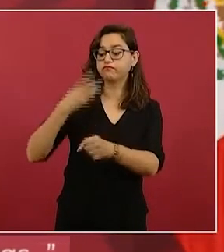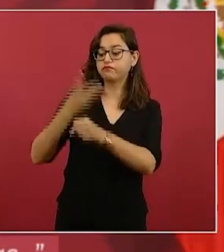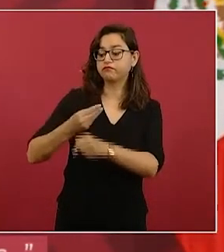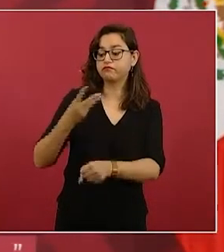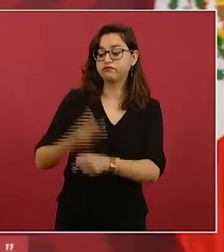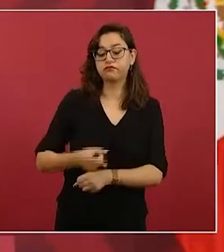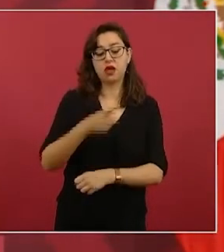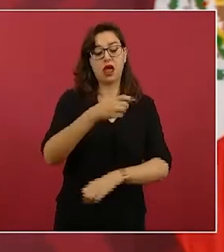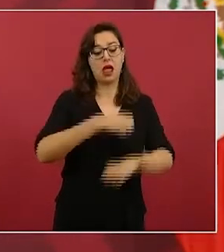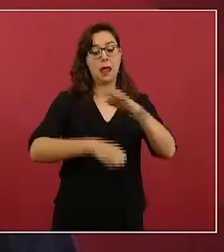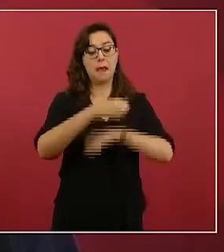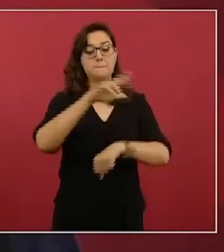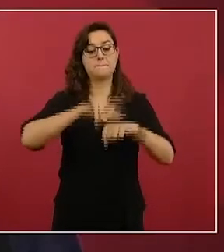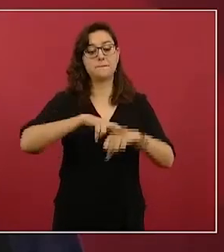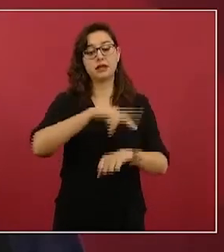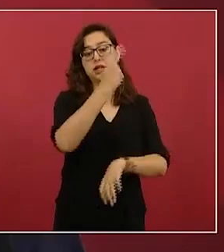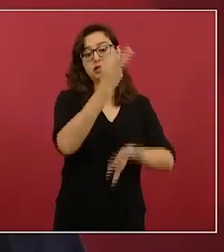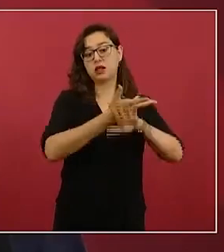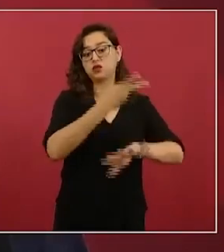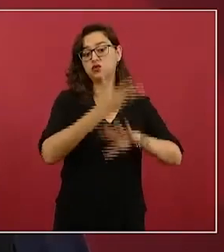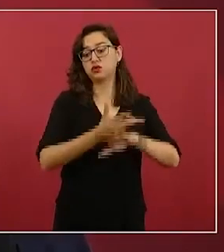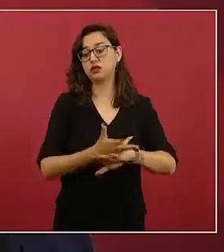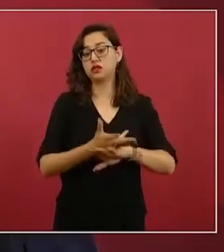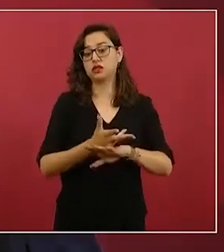perderían las empresas estadounidenses